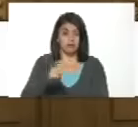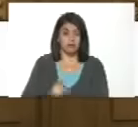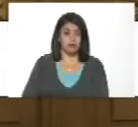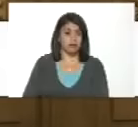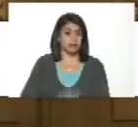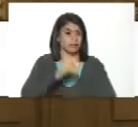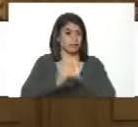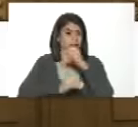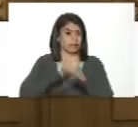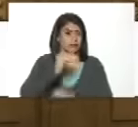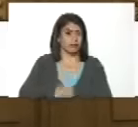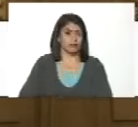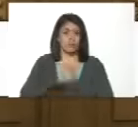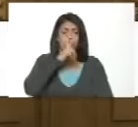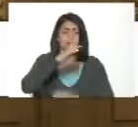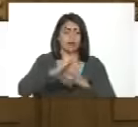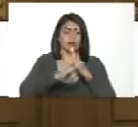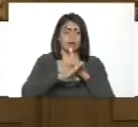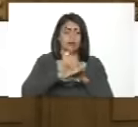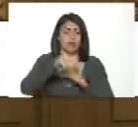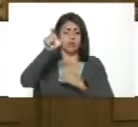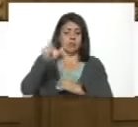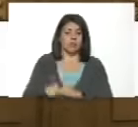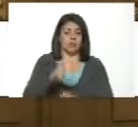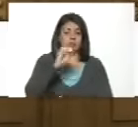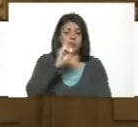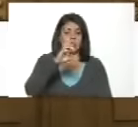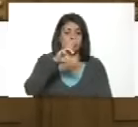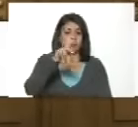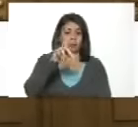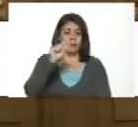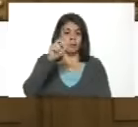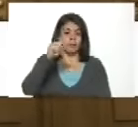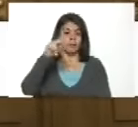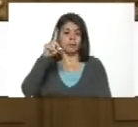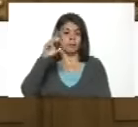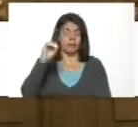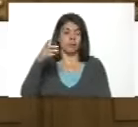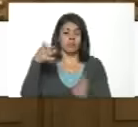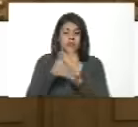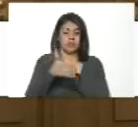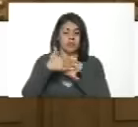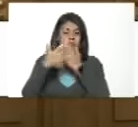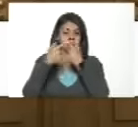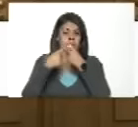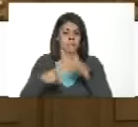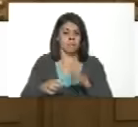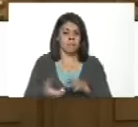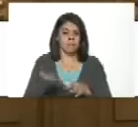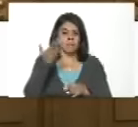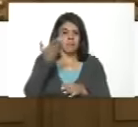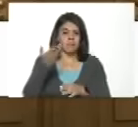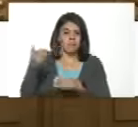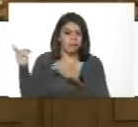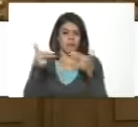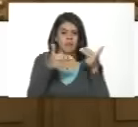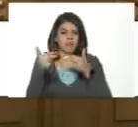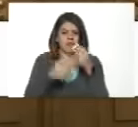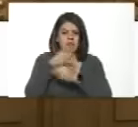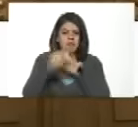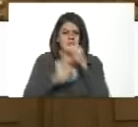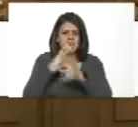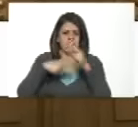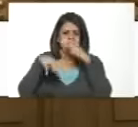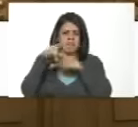despreciables hechos ocurridos contra la humanidad del ciudadano Orlando José Figuera constituyen otro elemento más de la violencia y los